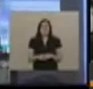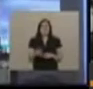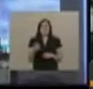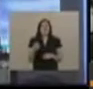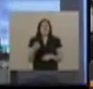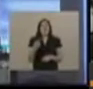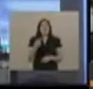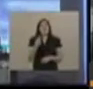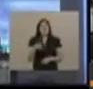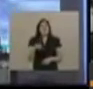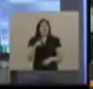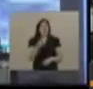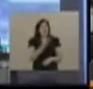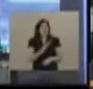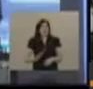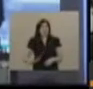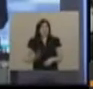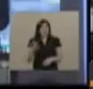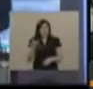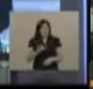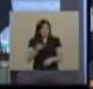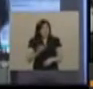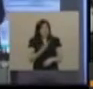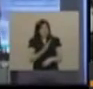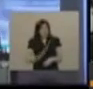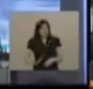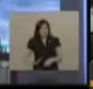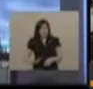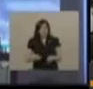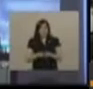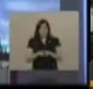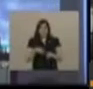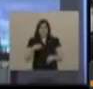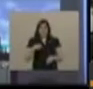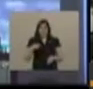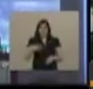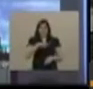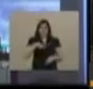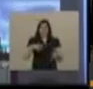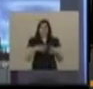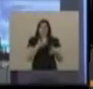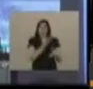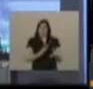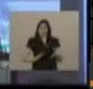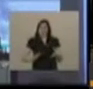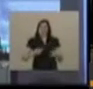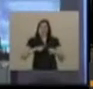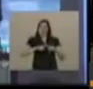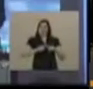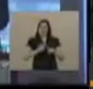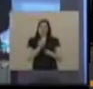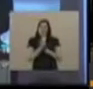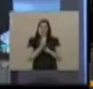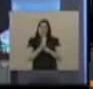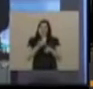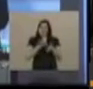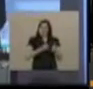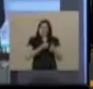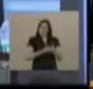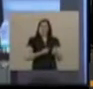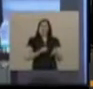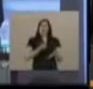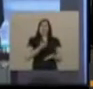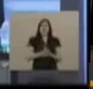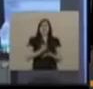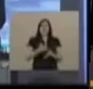Ha disminuido la inflación, notoriamente nos hemos alejado de los riesgos de la hiperinflación. Todos